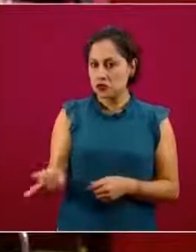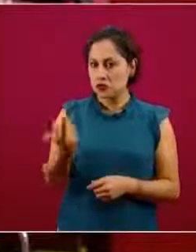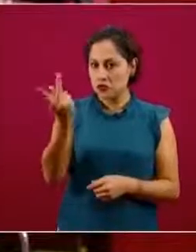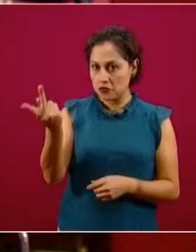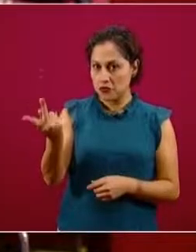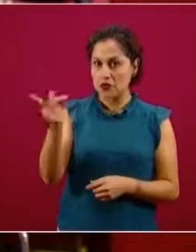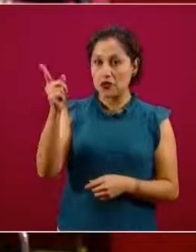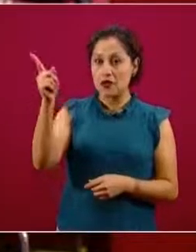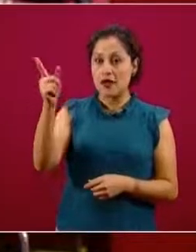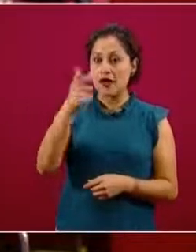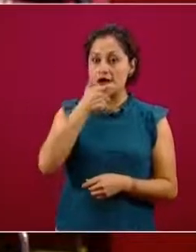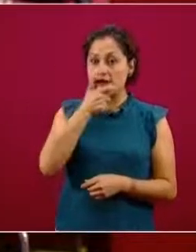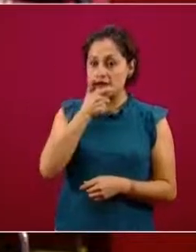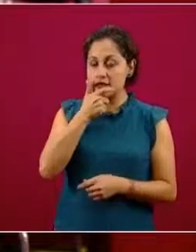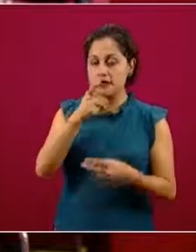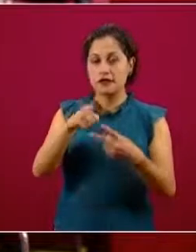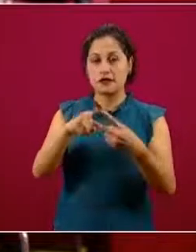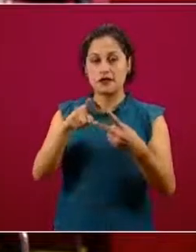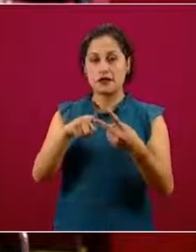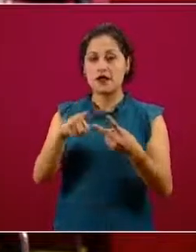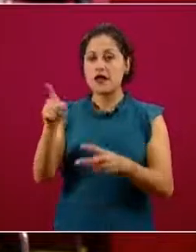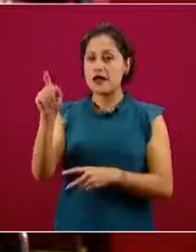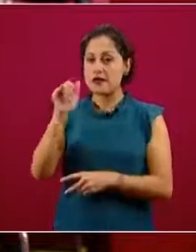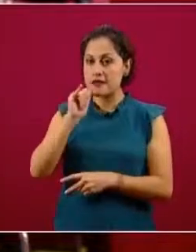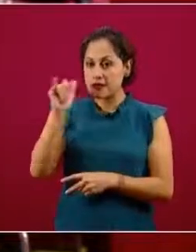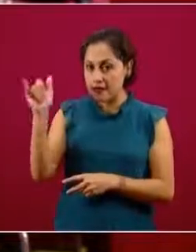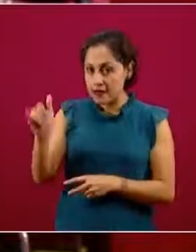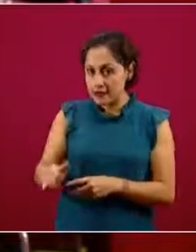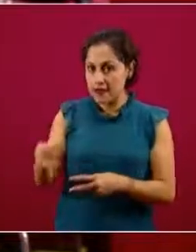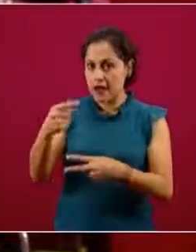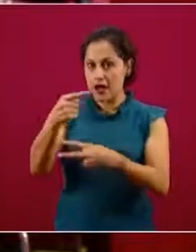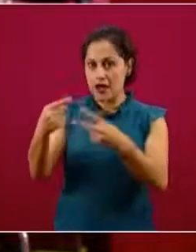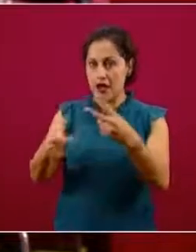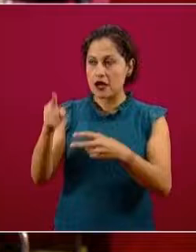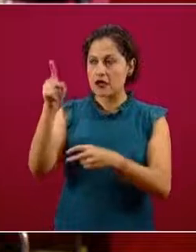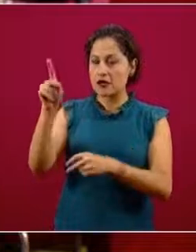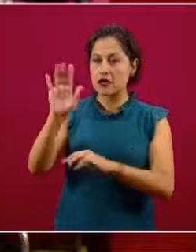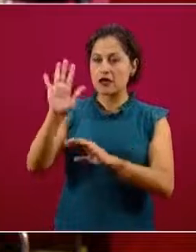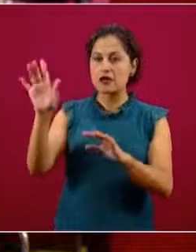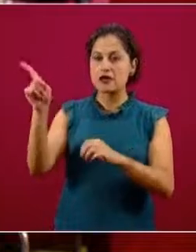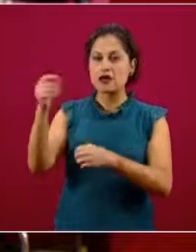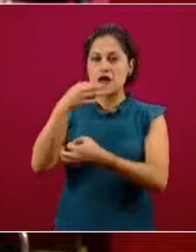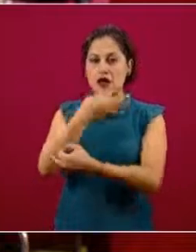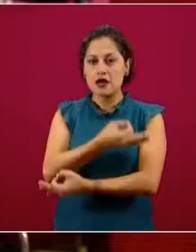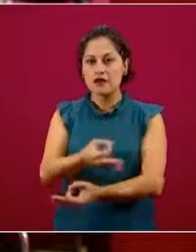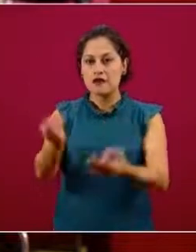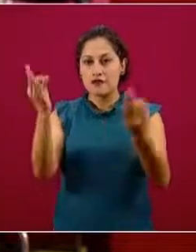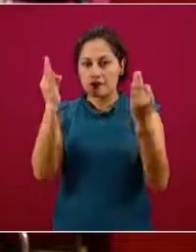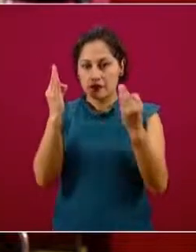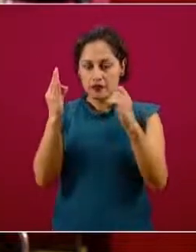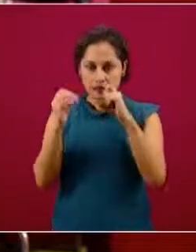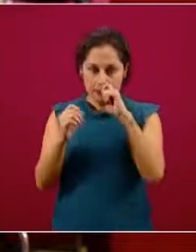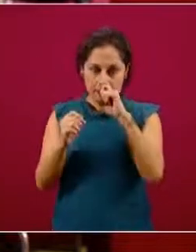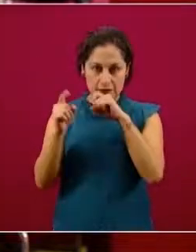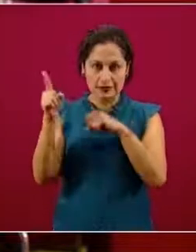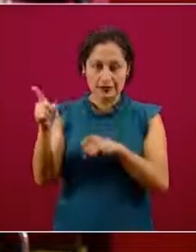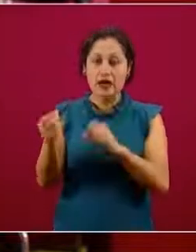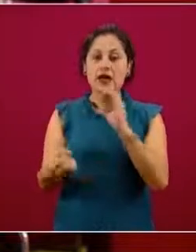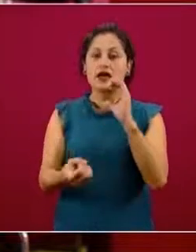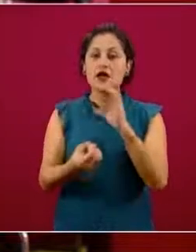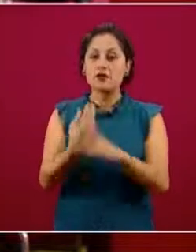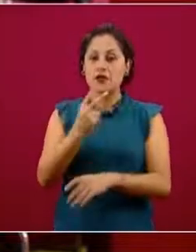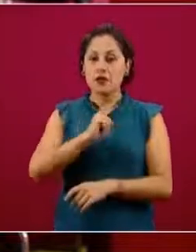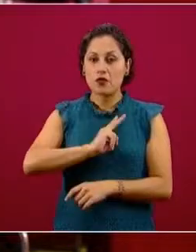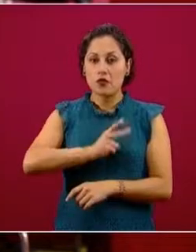Reino Unido e Italia información sobre una variedad de el virus que está provocando inflamación en los